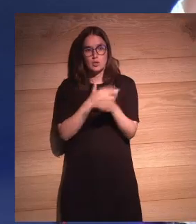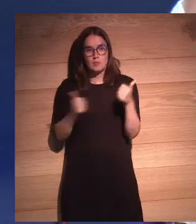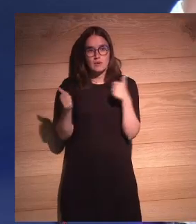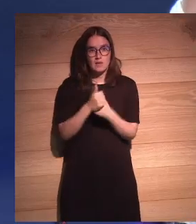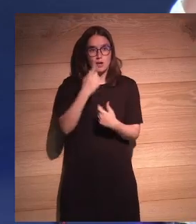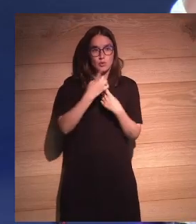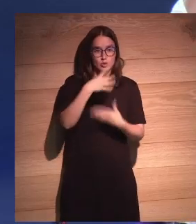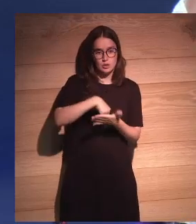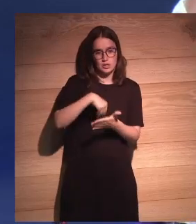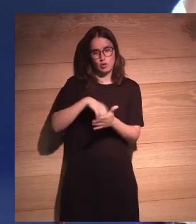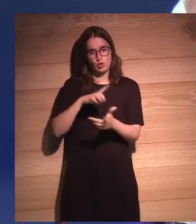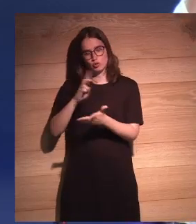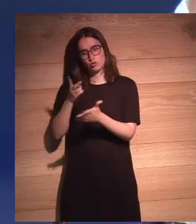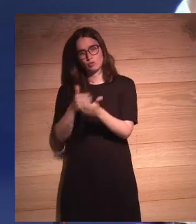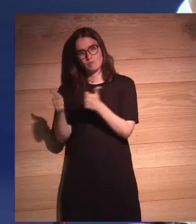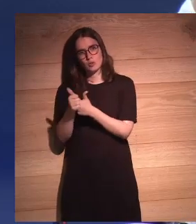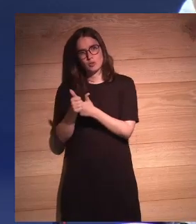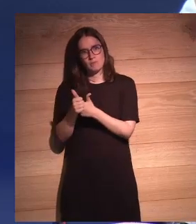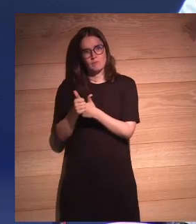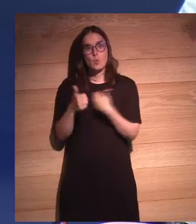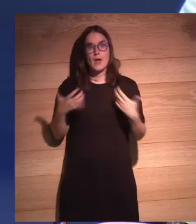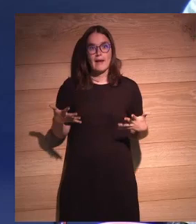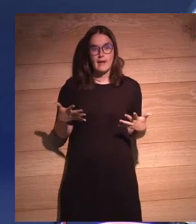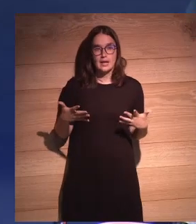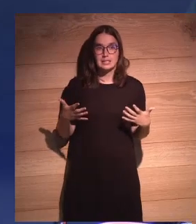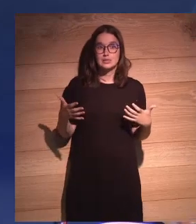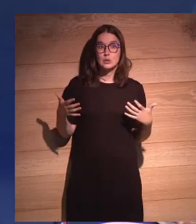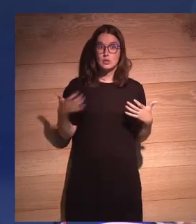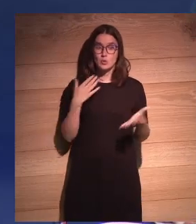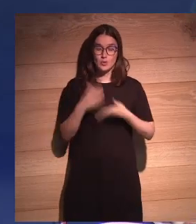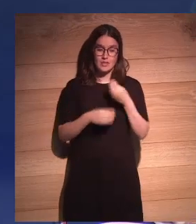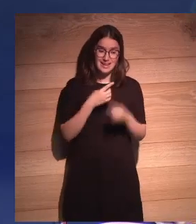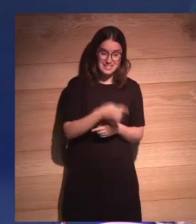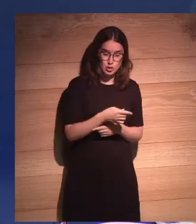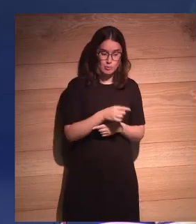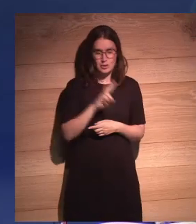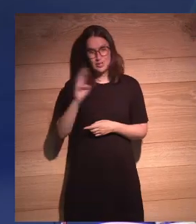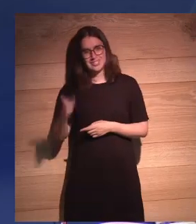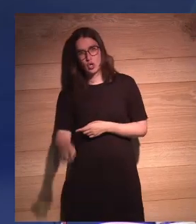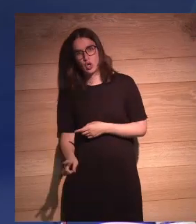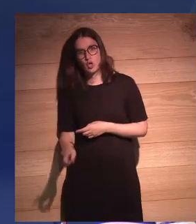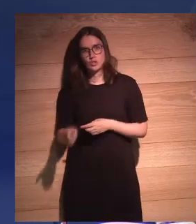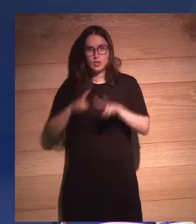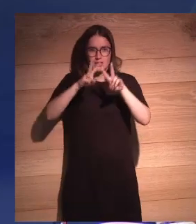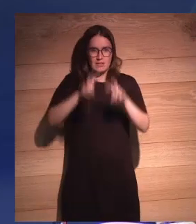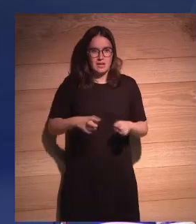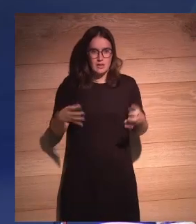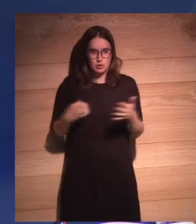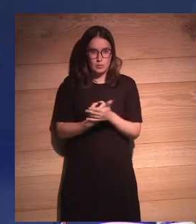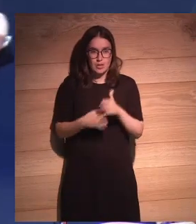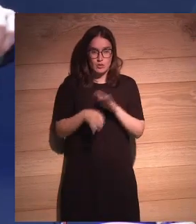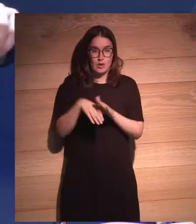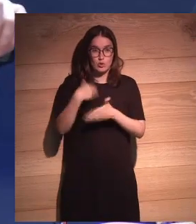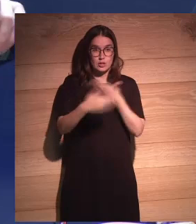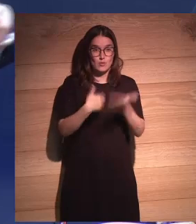prefiriendo ciertos contenidos a otros contenidos, cuando hace esto pero elude lo otro, y esto hay que analizarlo porque hay una continuidad